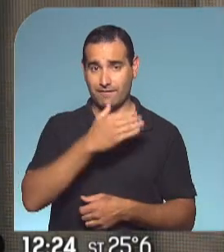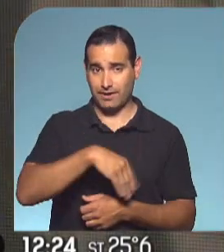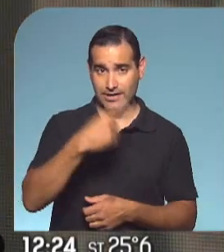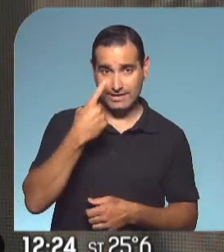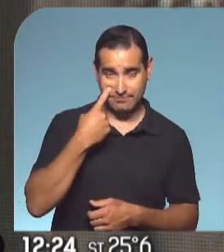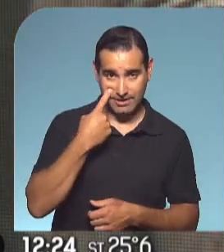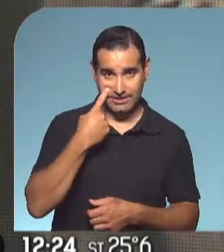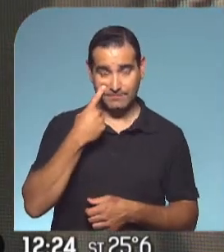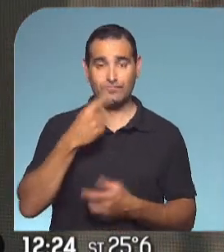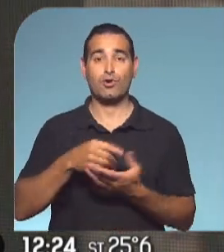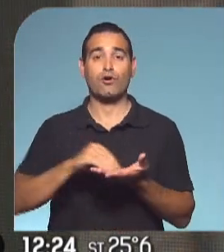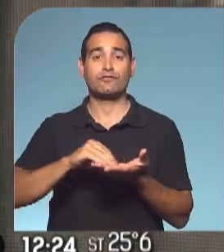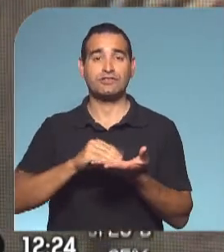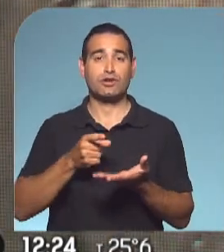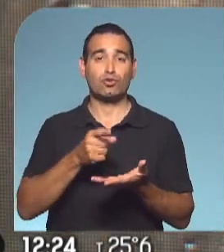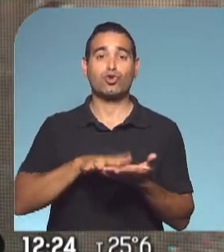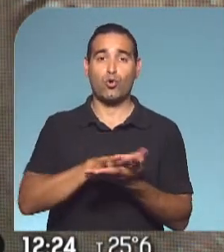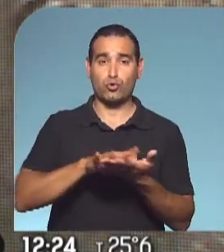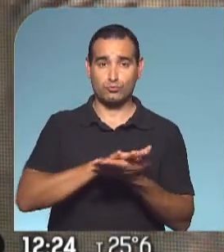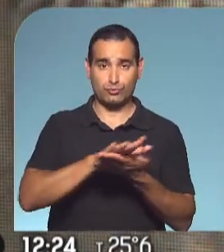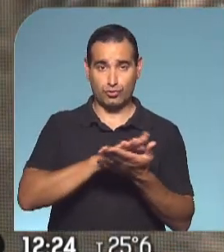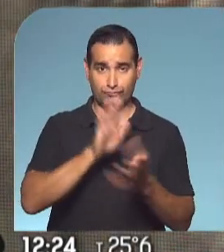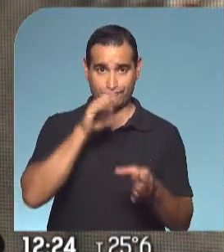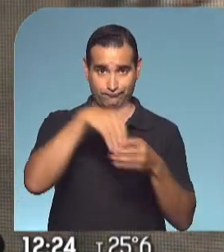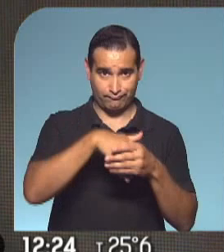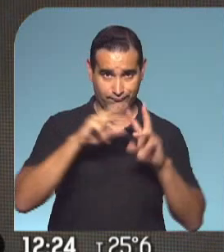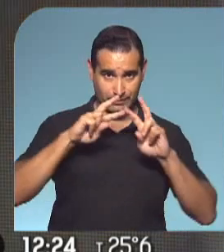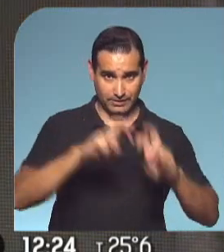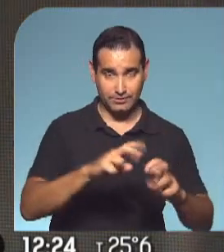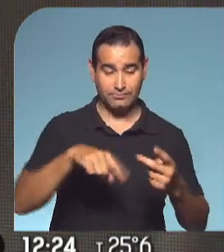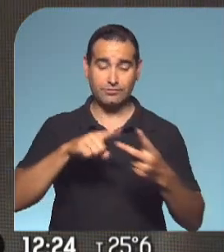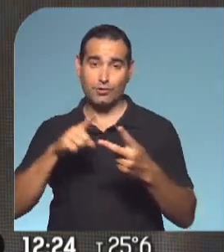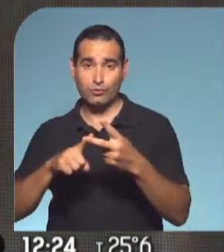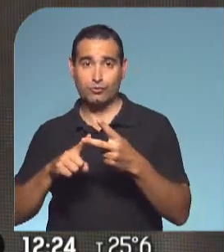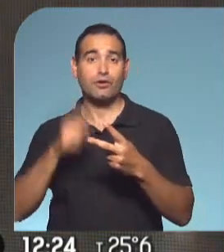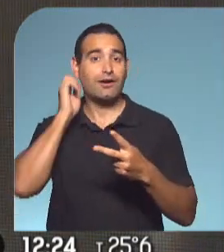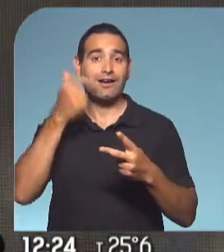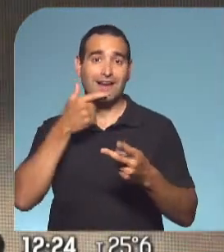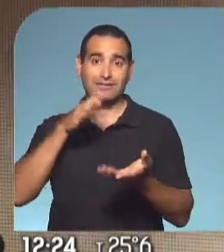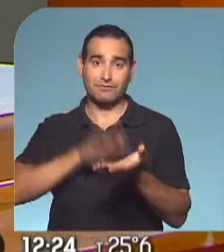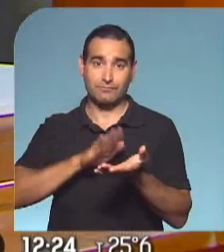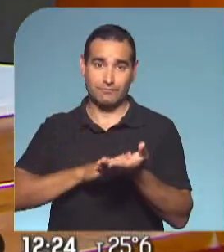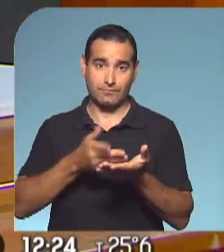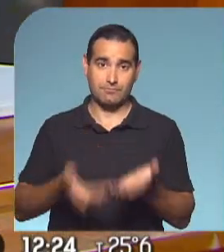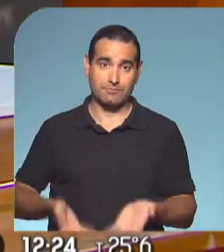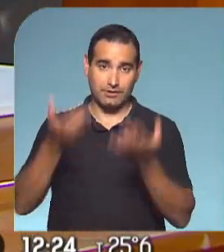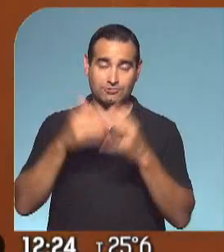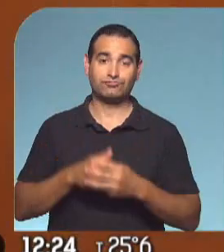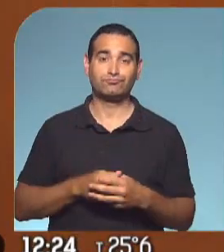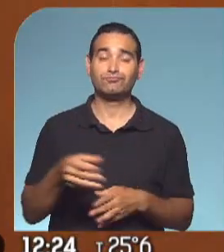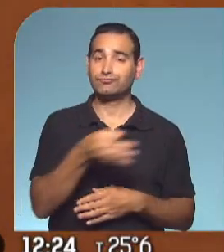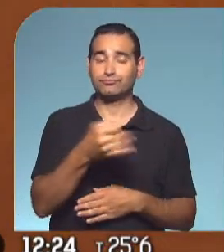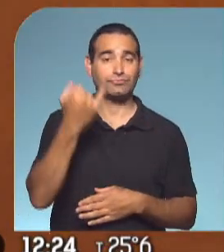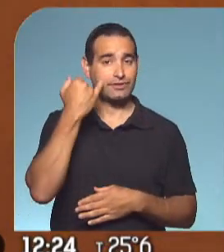Internacional, la intervención de la Oficina Anticorrupción y lo otro que se viene, los aumentos de las tarifas de gas. Es, Empezamos por el FMI. exacto. Se